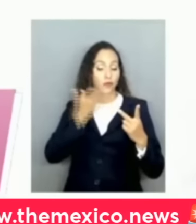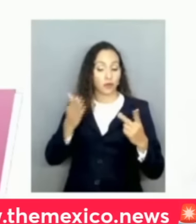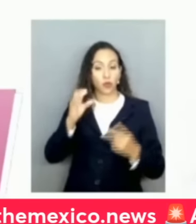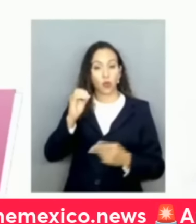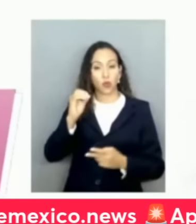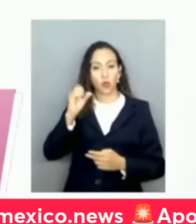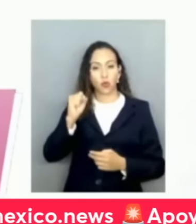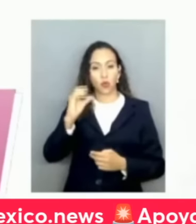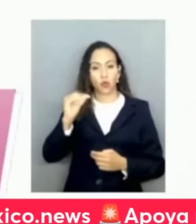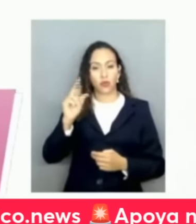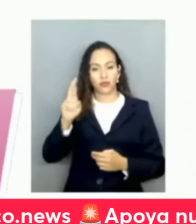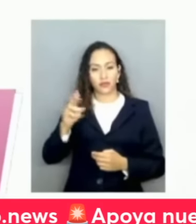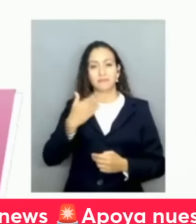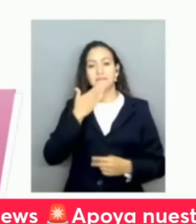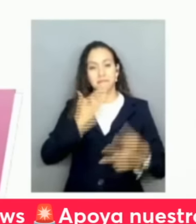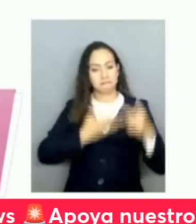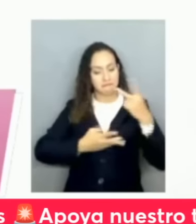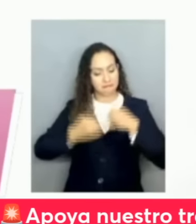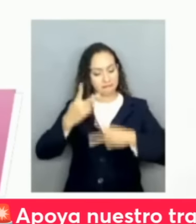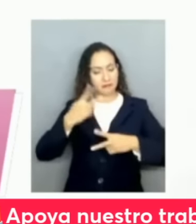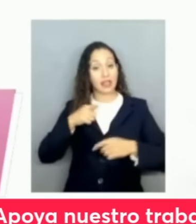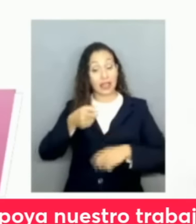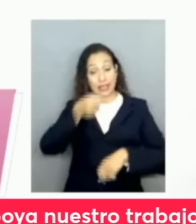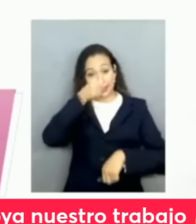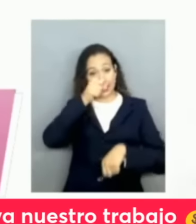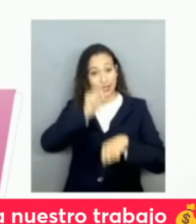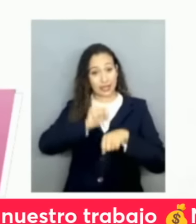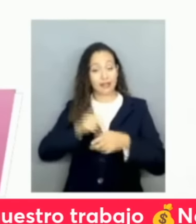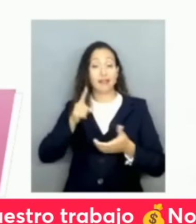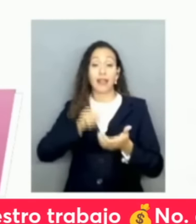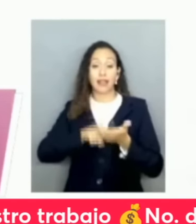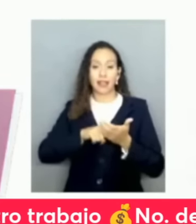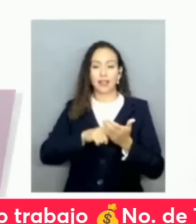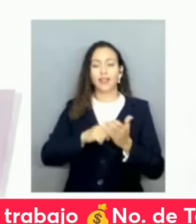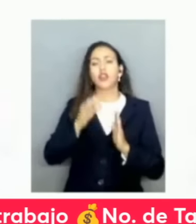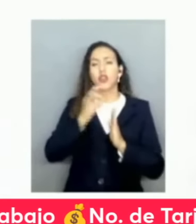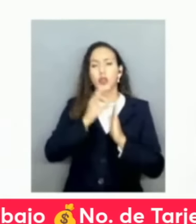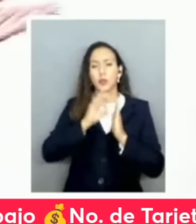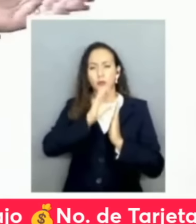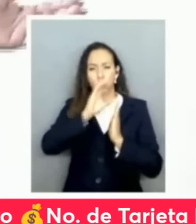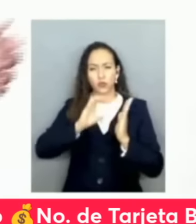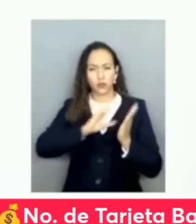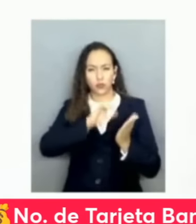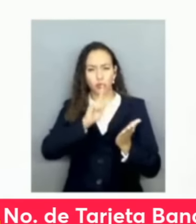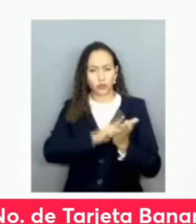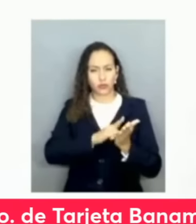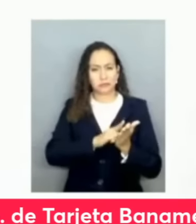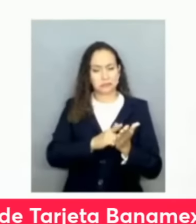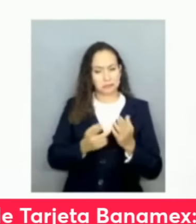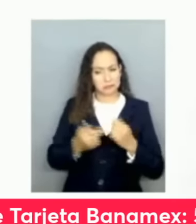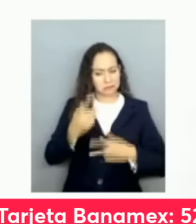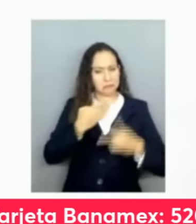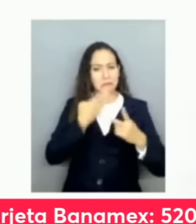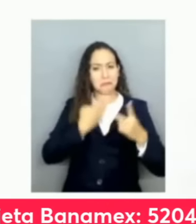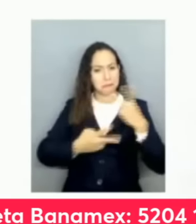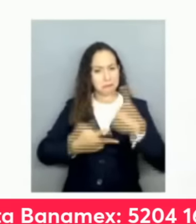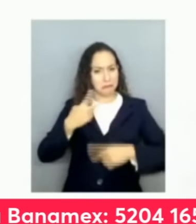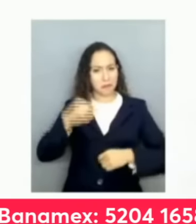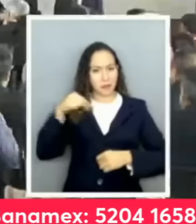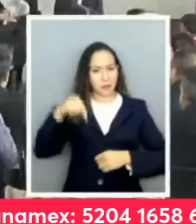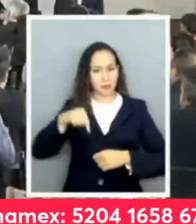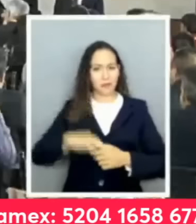cantón cetina secretario de la comisión de puntos constitucionales que nos acompañan en el